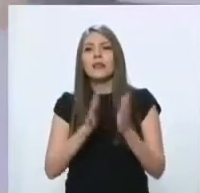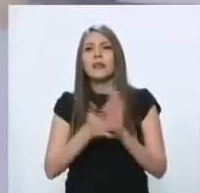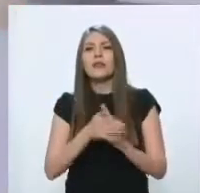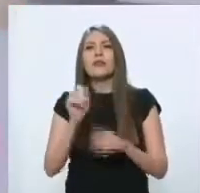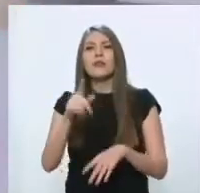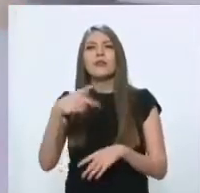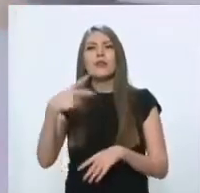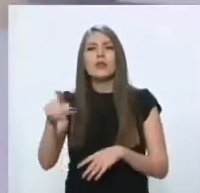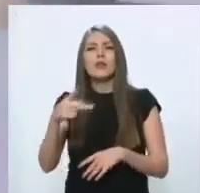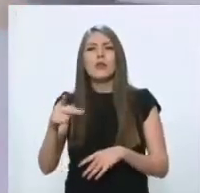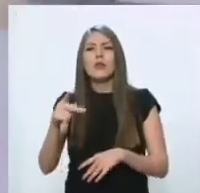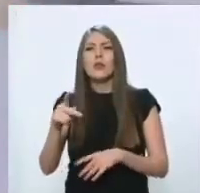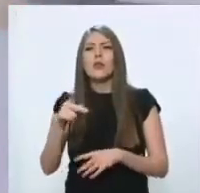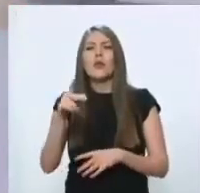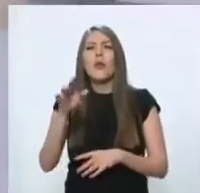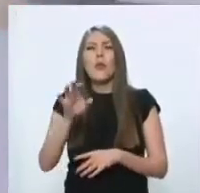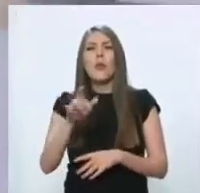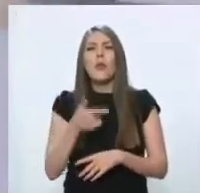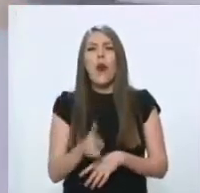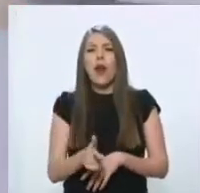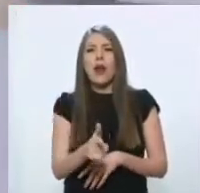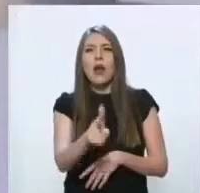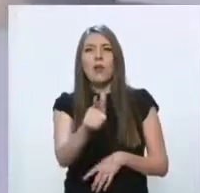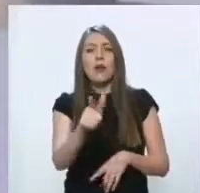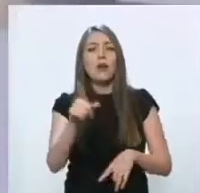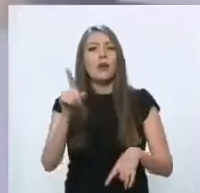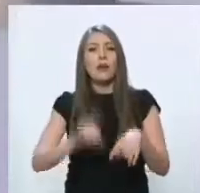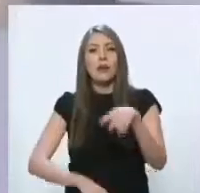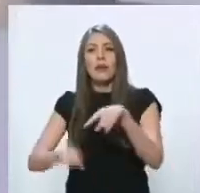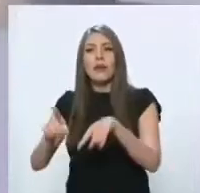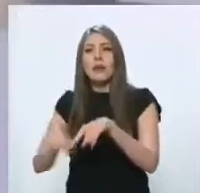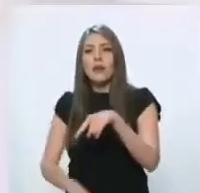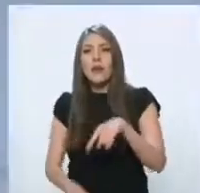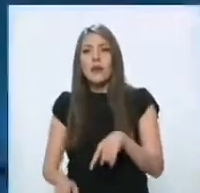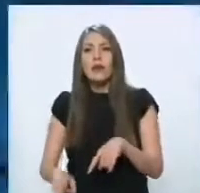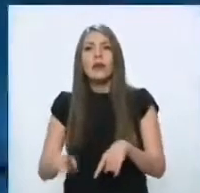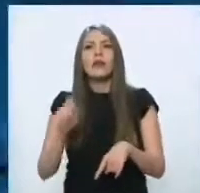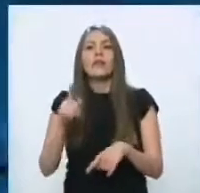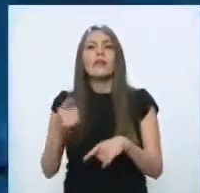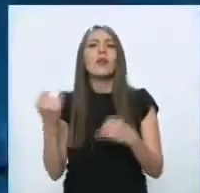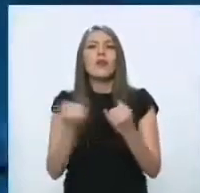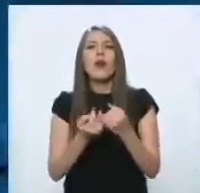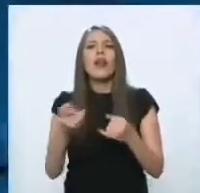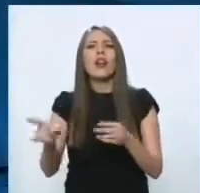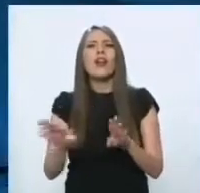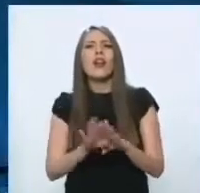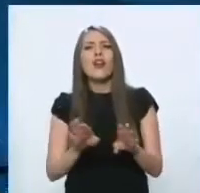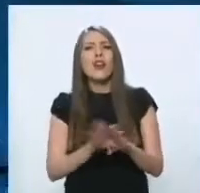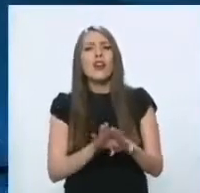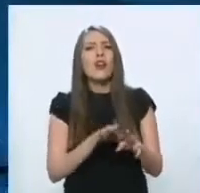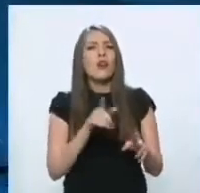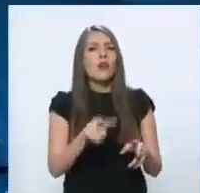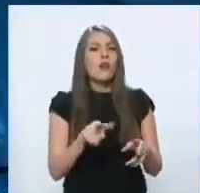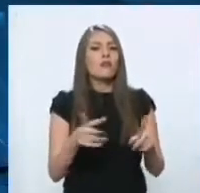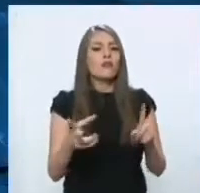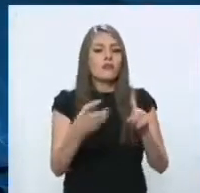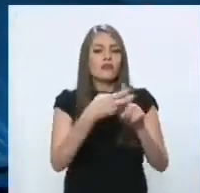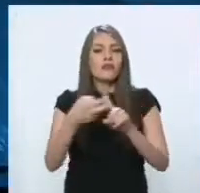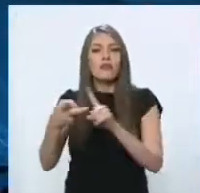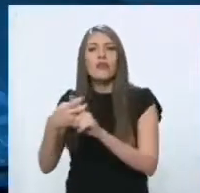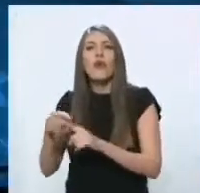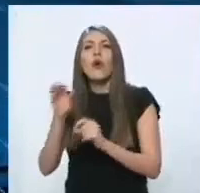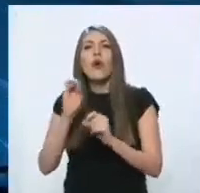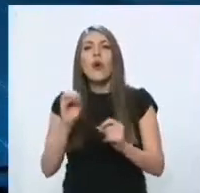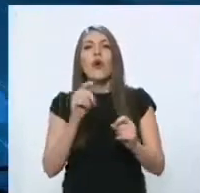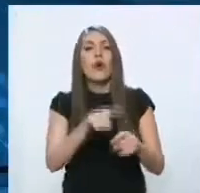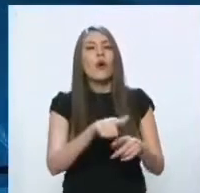por ejemplo, para que se dedicara a otras actividades como el estar cobrando el derecho de piso, secuestrando, y bueno, ¿por qué?